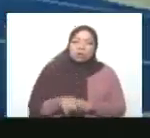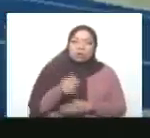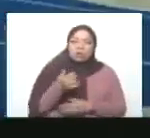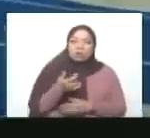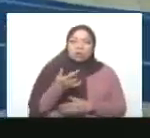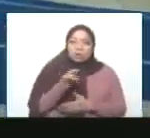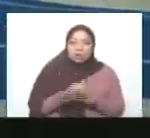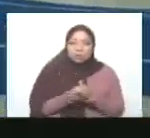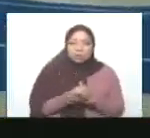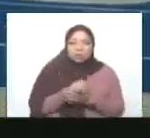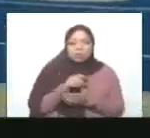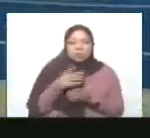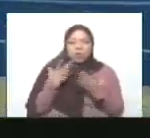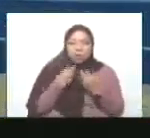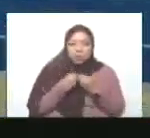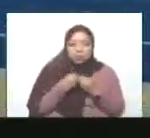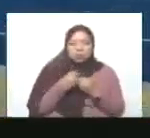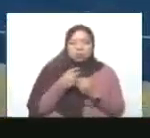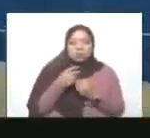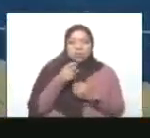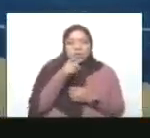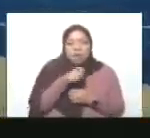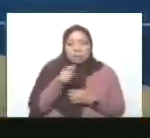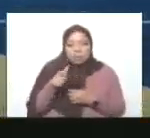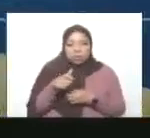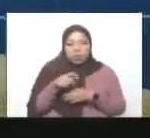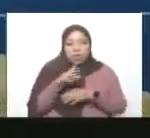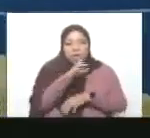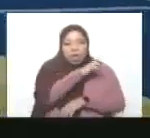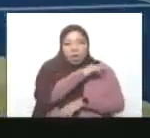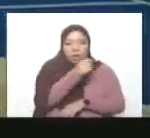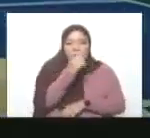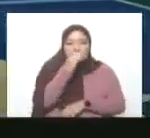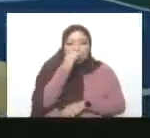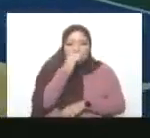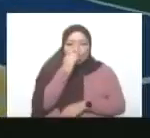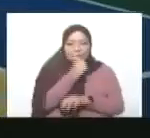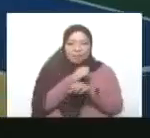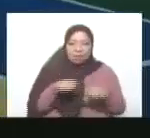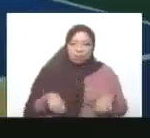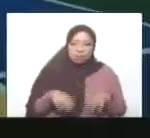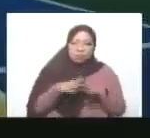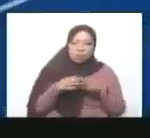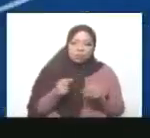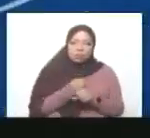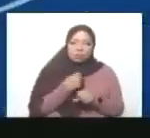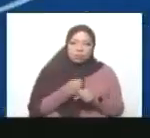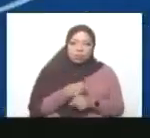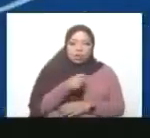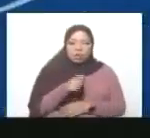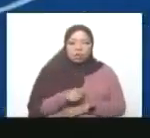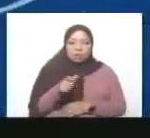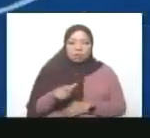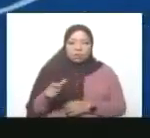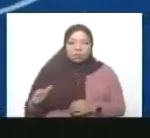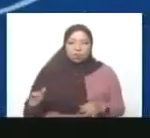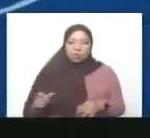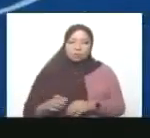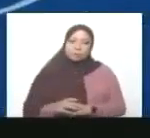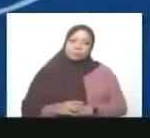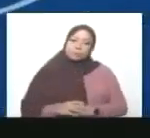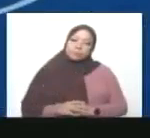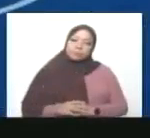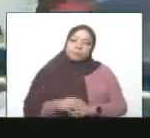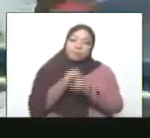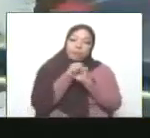están. Es un trabajo conjunto. Los jefes de calle y también la Guardia del Pueblo tiene todo allí un personal. Ellos nos han apoyado. Lo importante aquí es que el